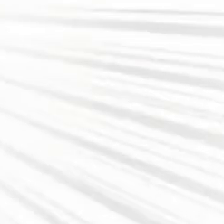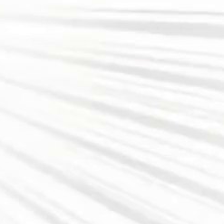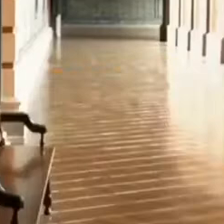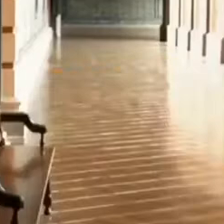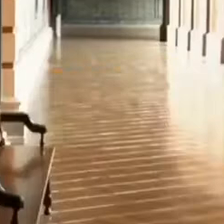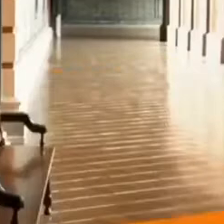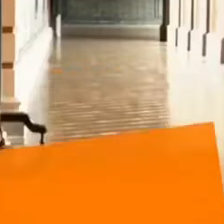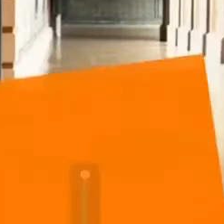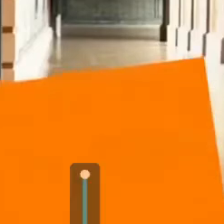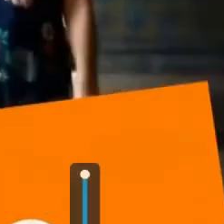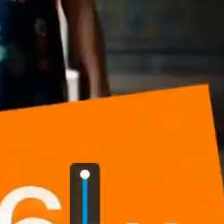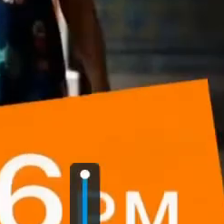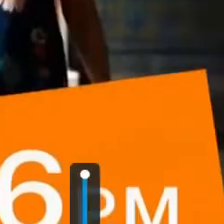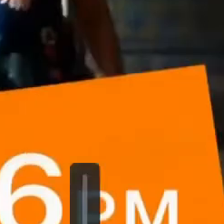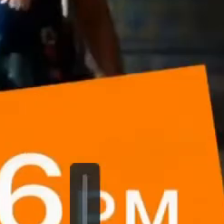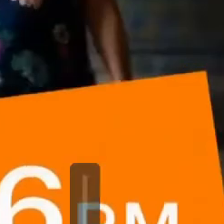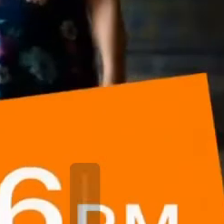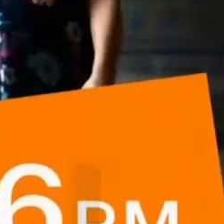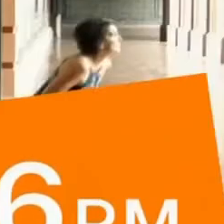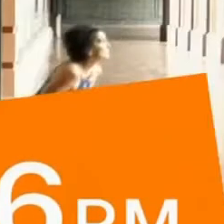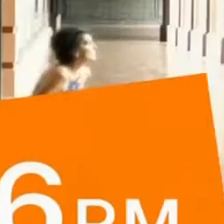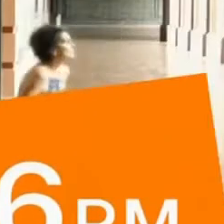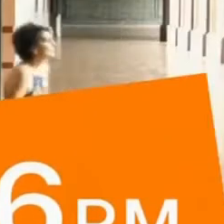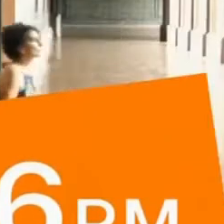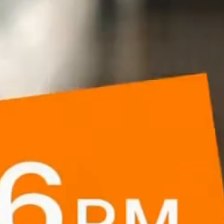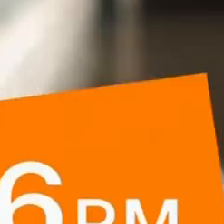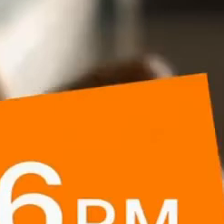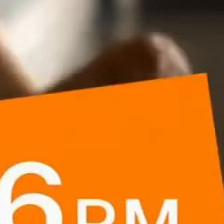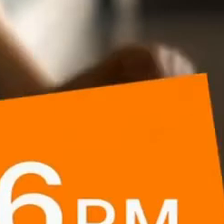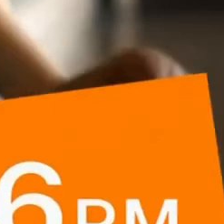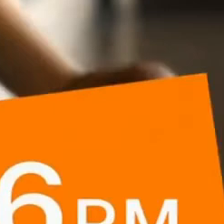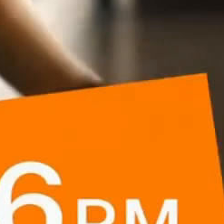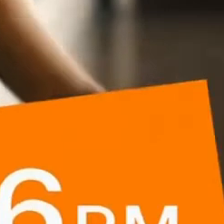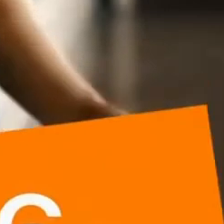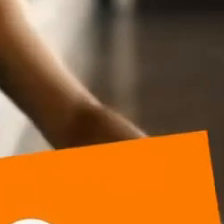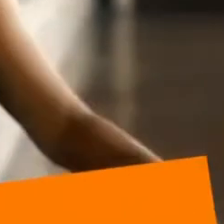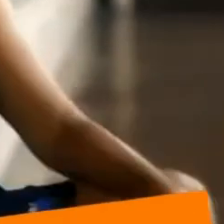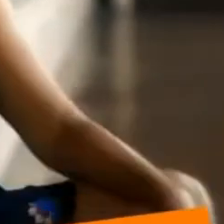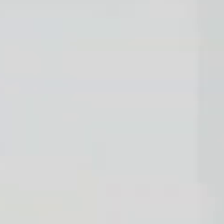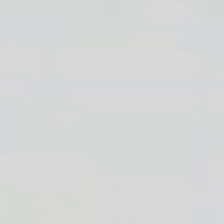En el Perú, los domingos a las